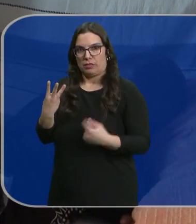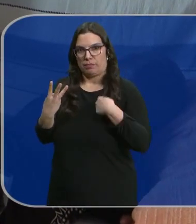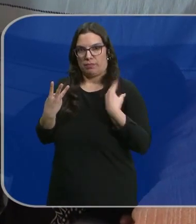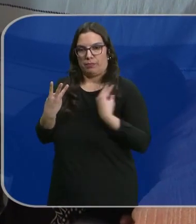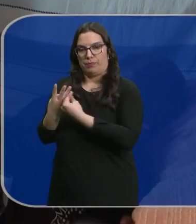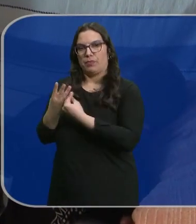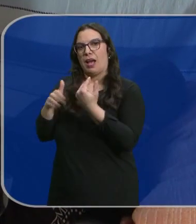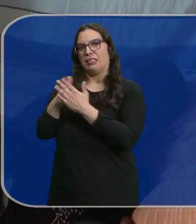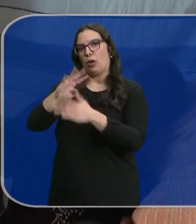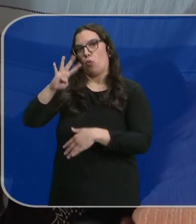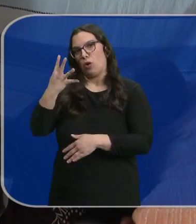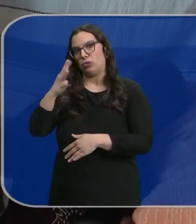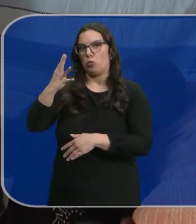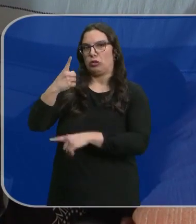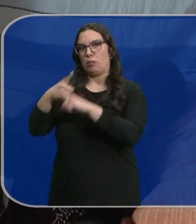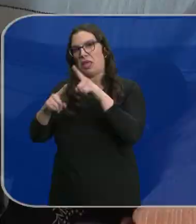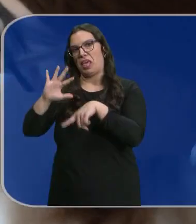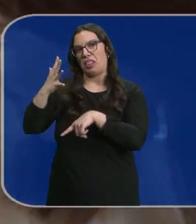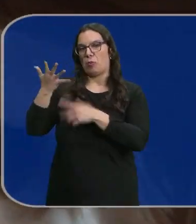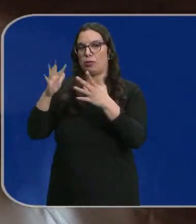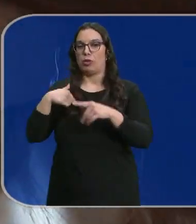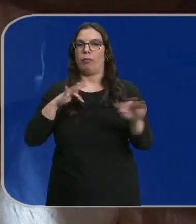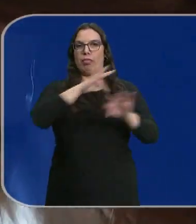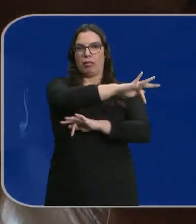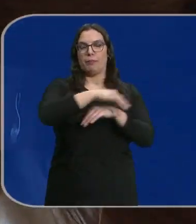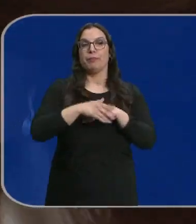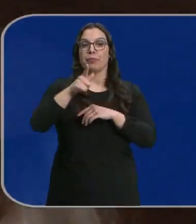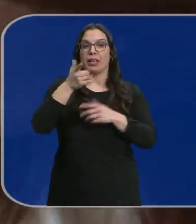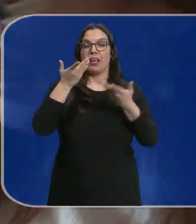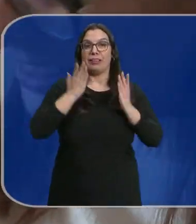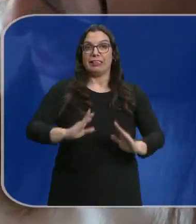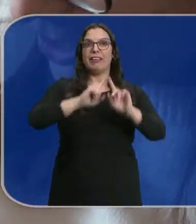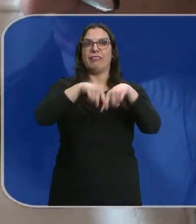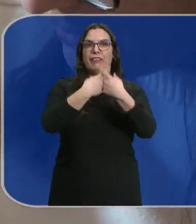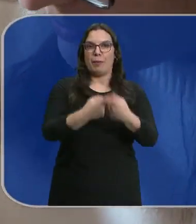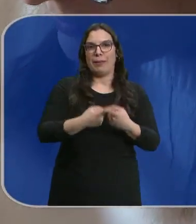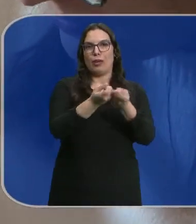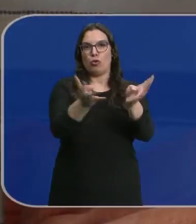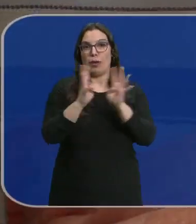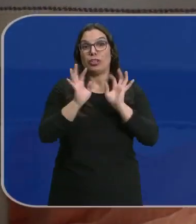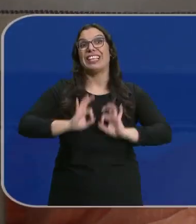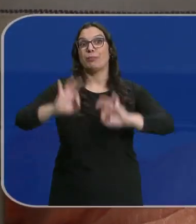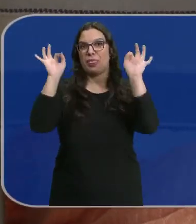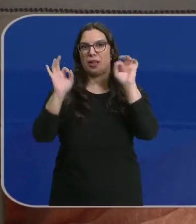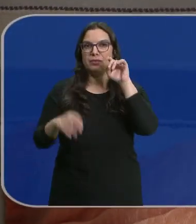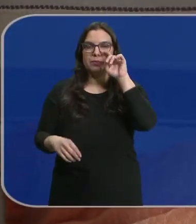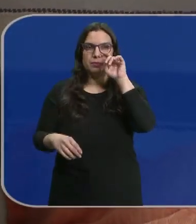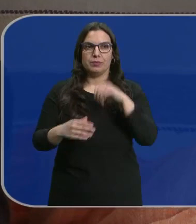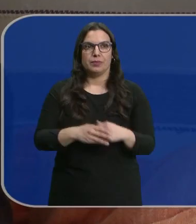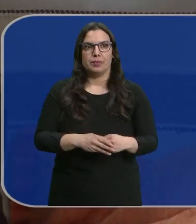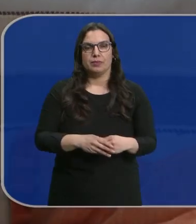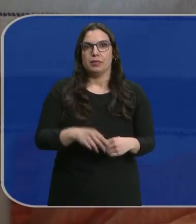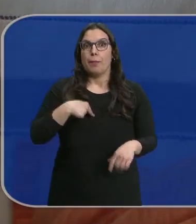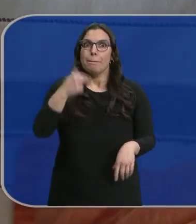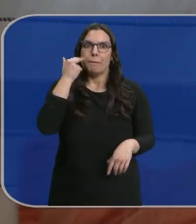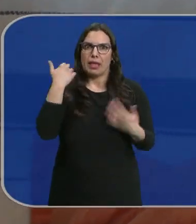bebés. Y me quedo hasta las 4, 4:30, 5. Querían una familia numerosa, ahora la tienen de categoría numerosa especial. Da vértigo, da vértigo.